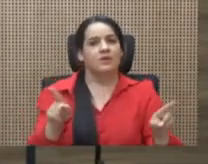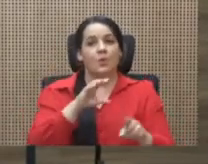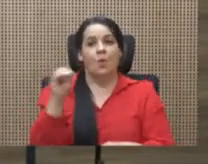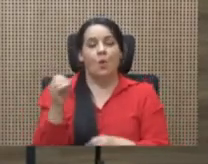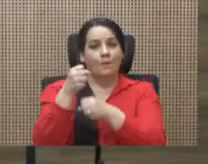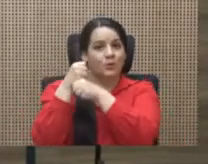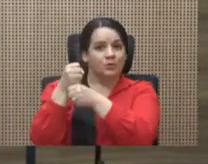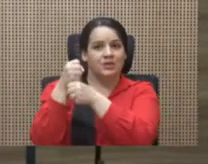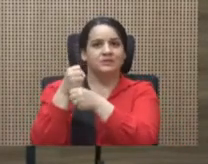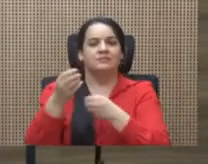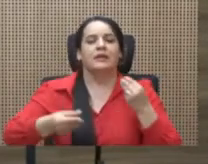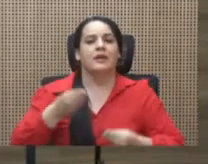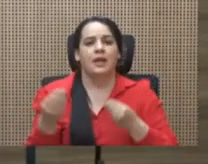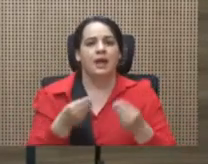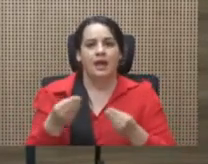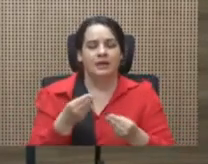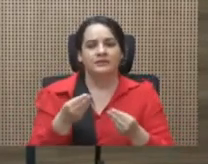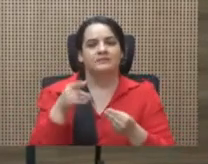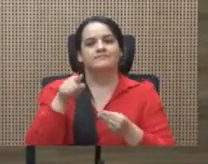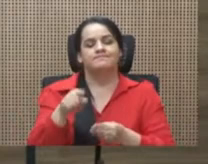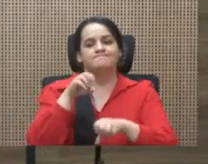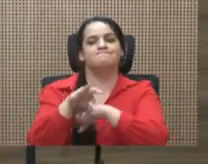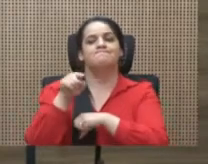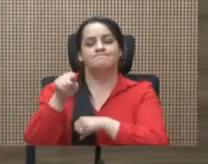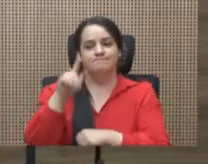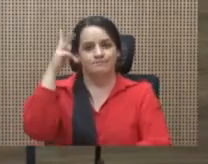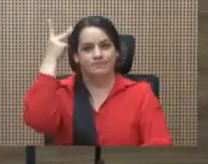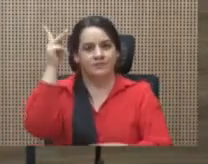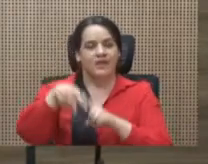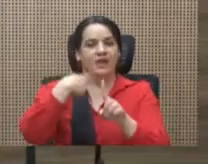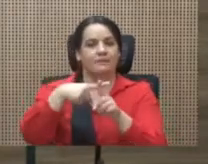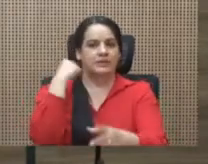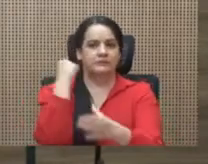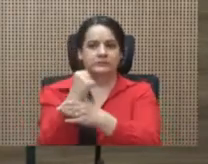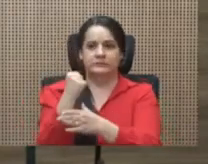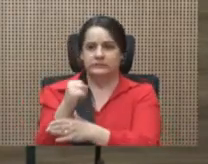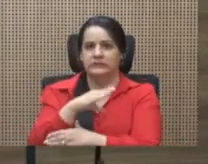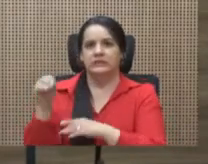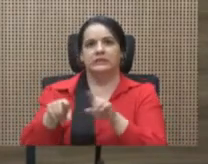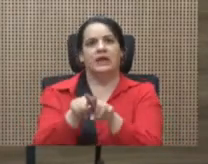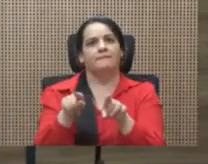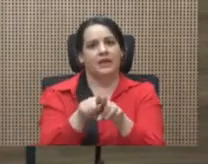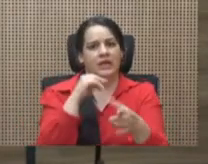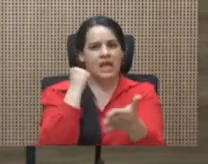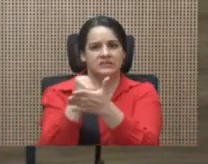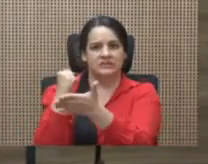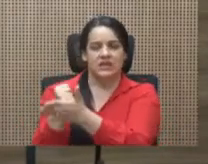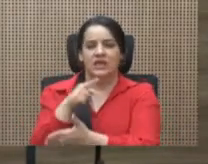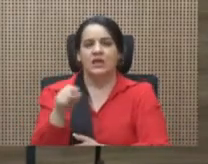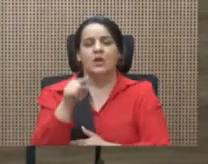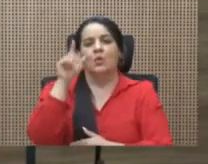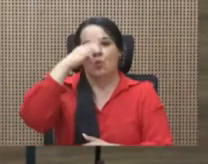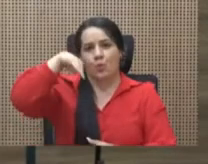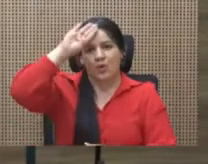protestar conlleva el presidio político, fusilamientos y asesinatos. Cuba ha tenido el presidio político